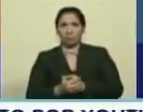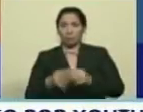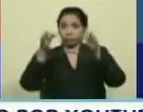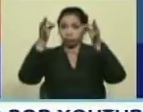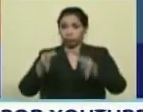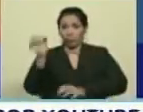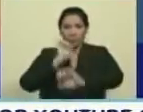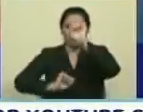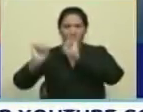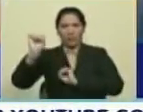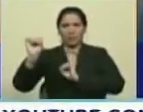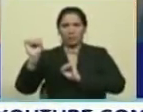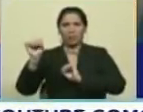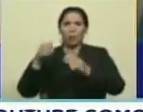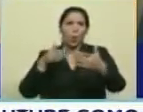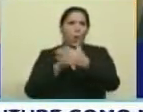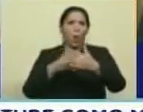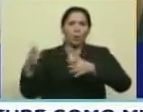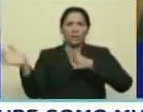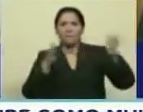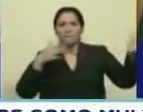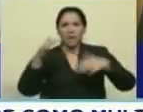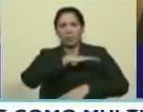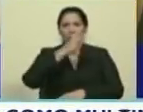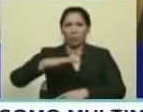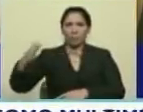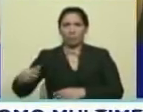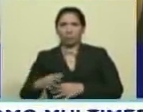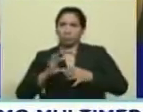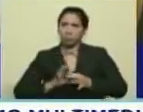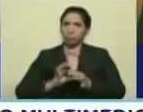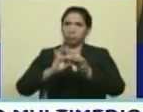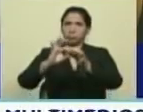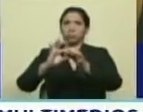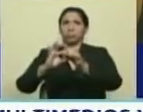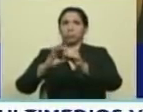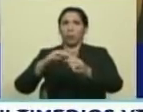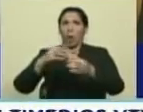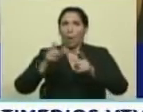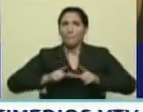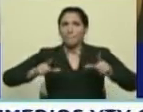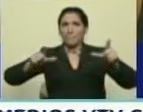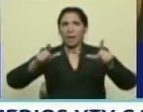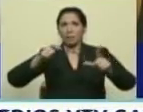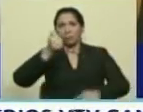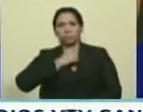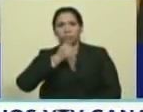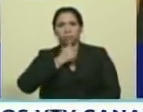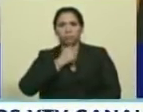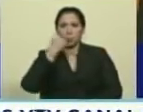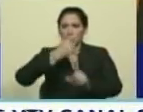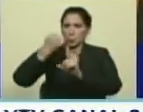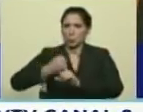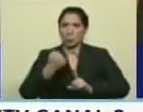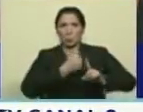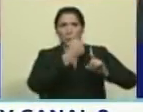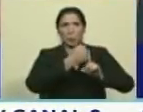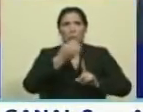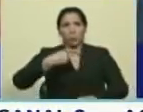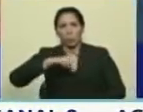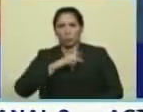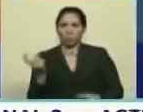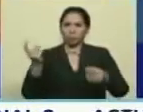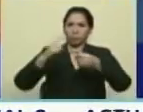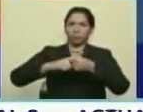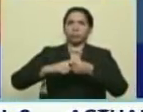defender contra viento y marea la plena vigencia de la alianza como un espacio de resistencia, diálogo y lucha del cual nos sentimos parte